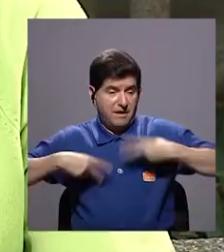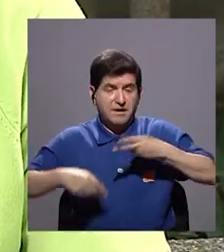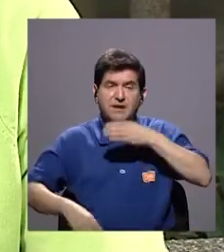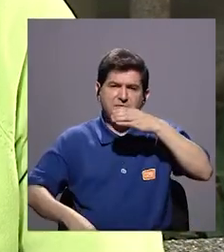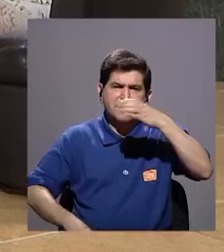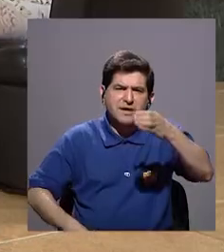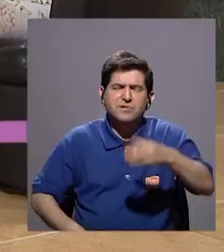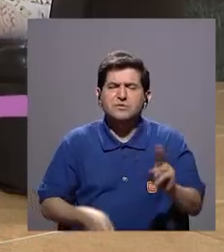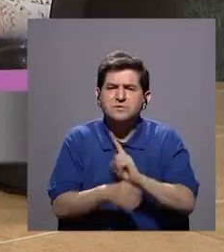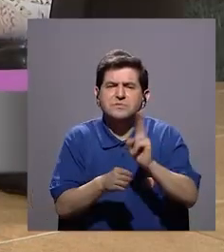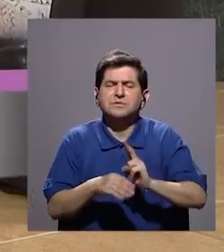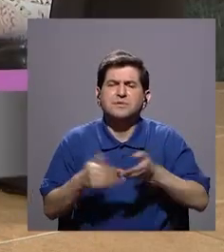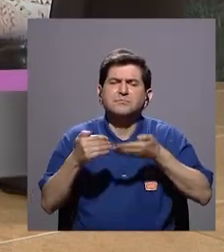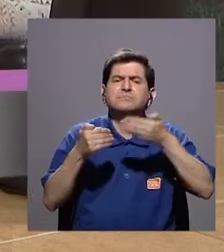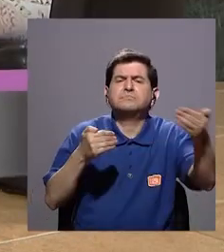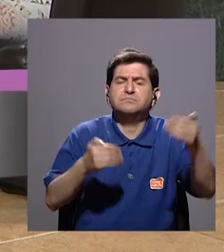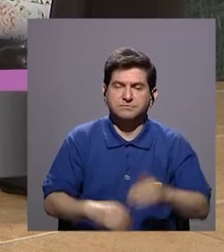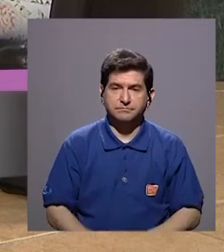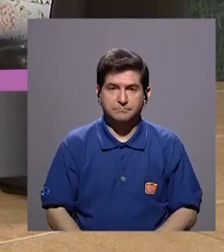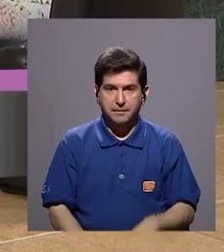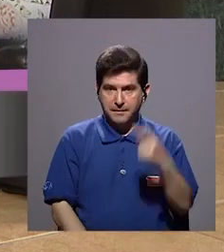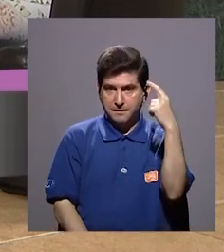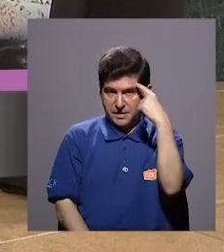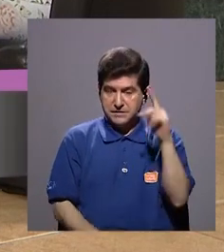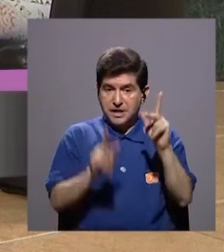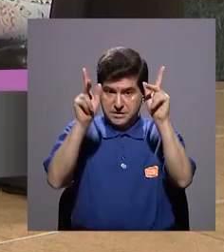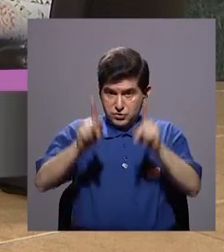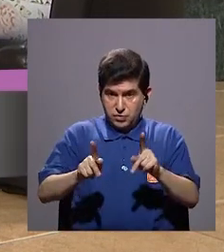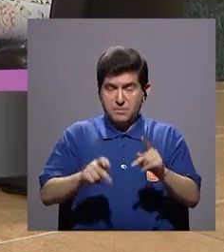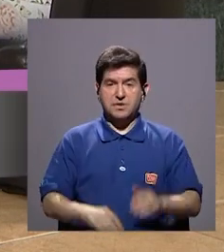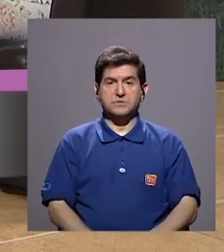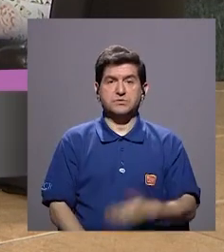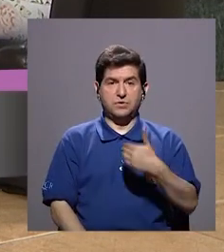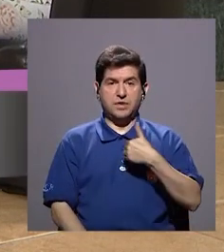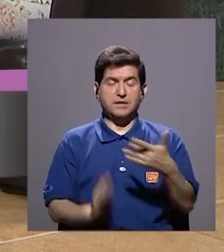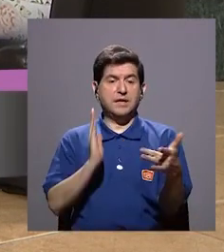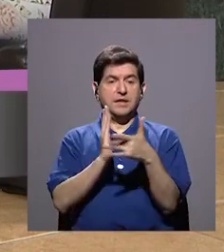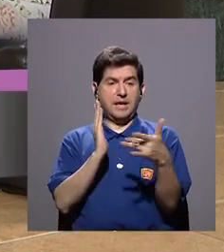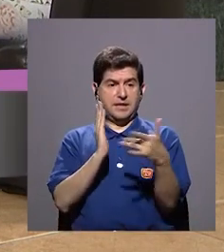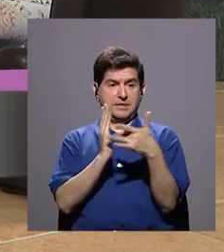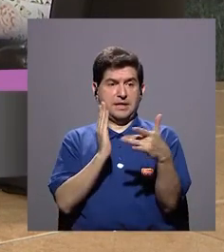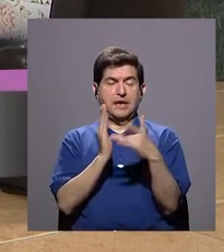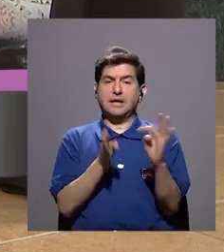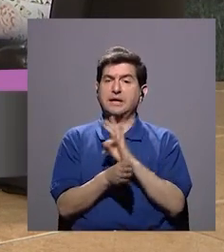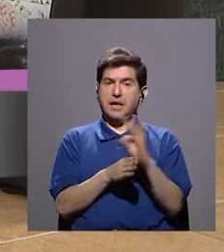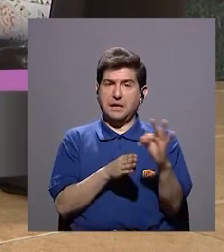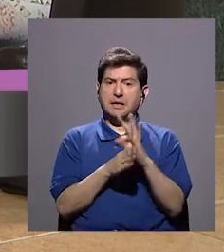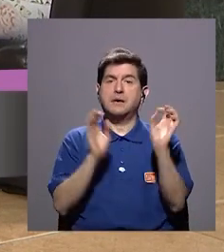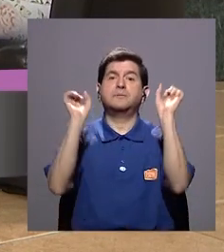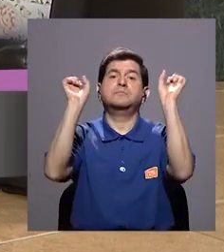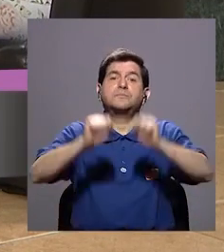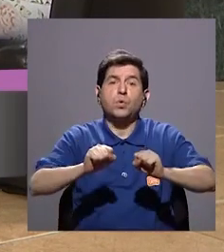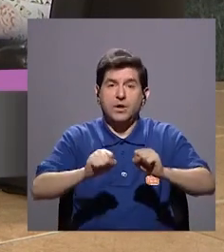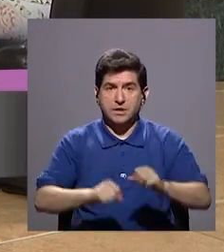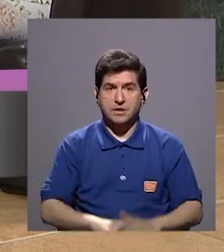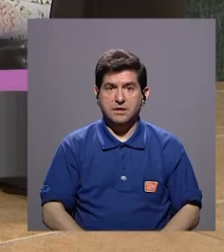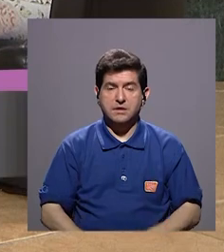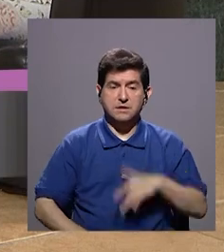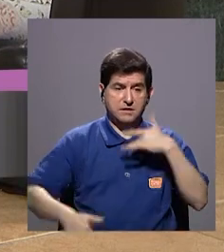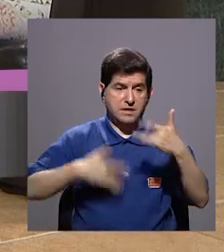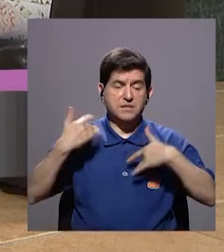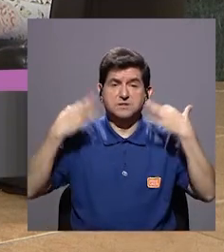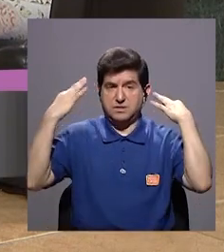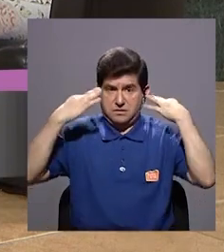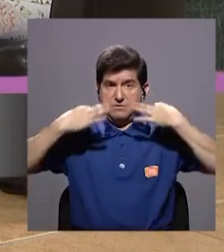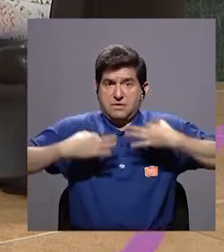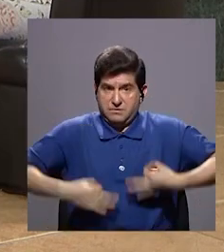lo recomiendan? Si es para una persona que va a recibir la técnica, la terapia, puede ser tanto para